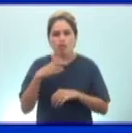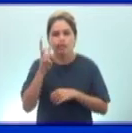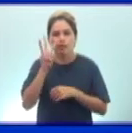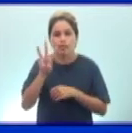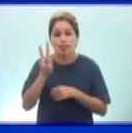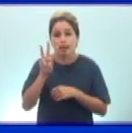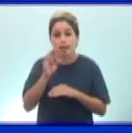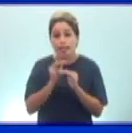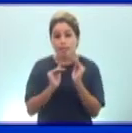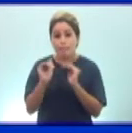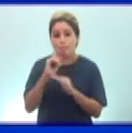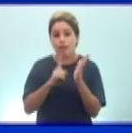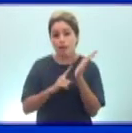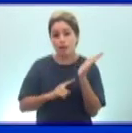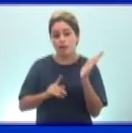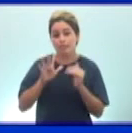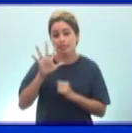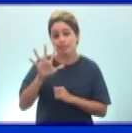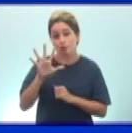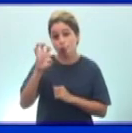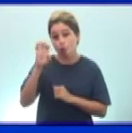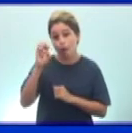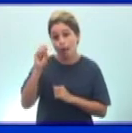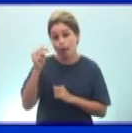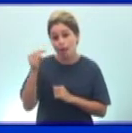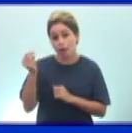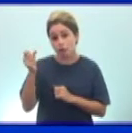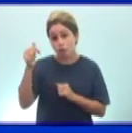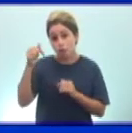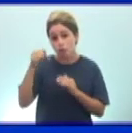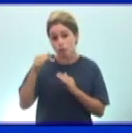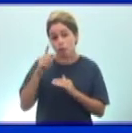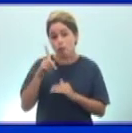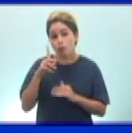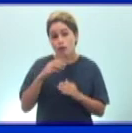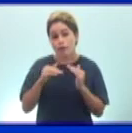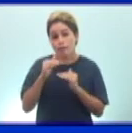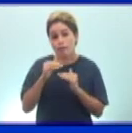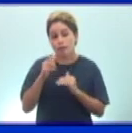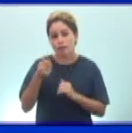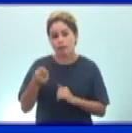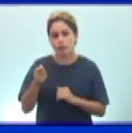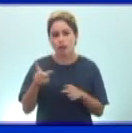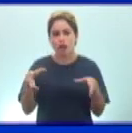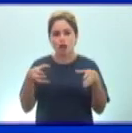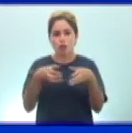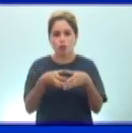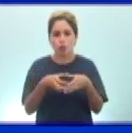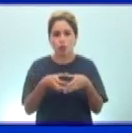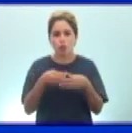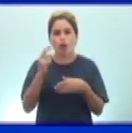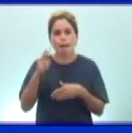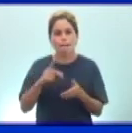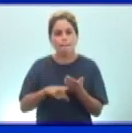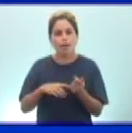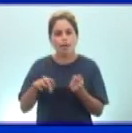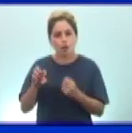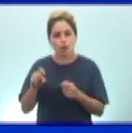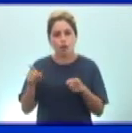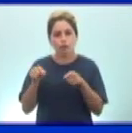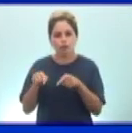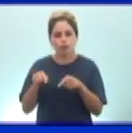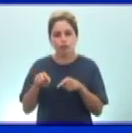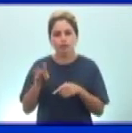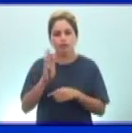su último nivel. Inciso A, diga el grupo y el periodo que le corresponde. Inciso B, cuántos electrones de